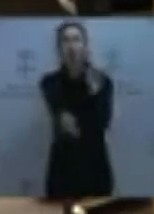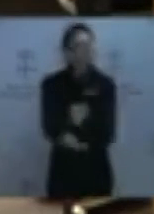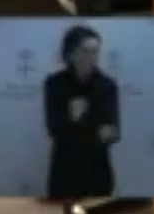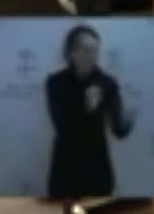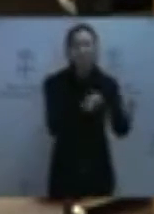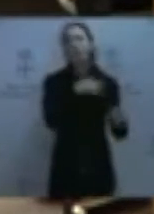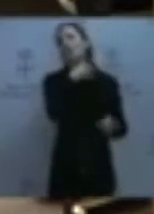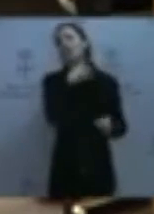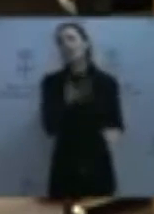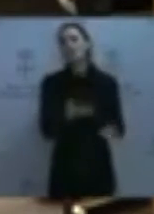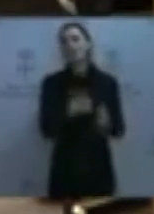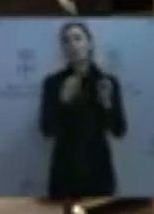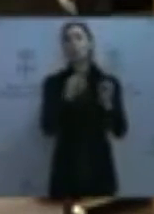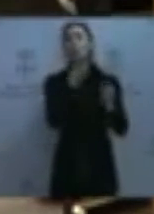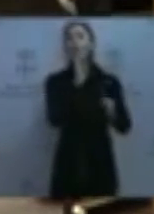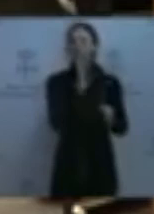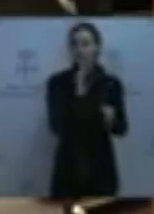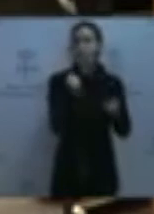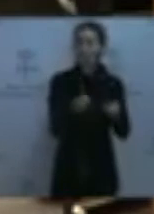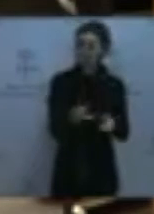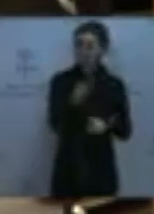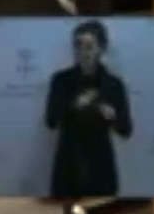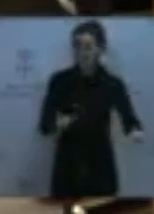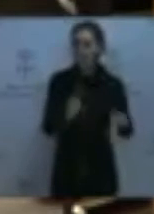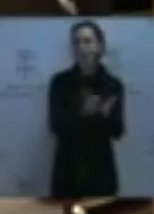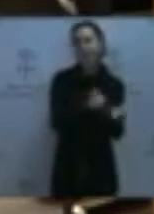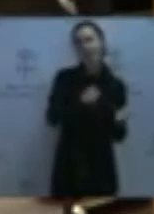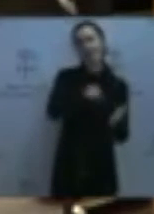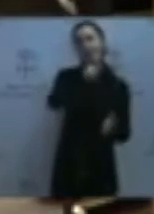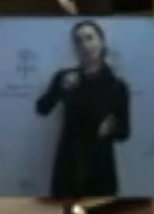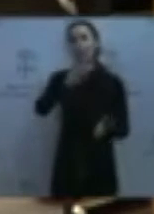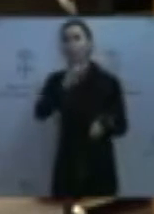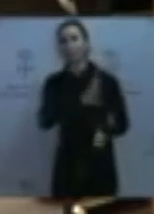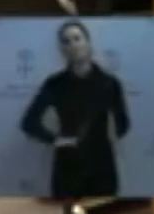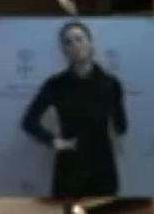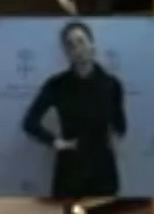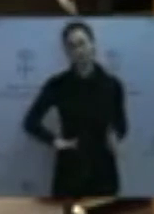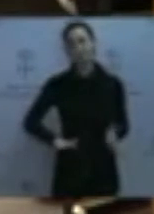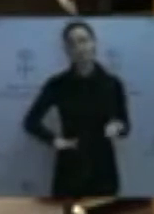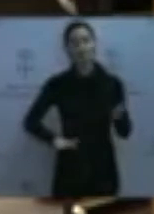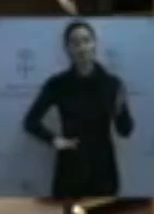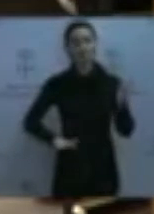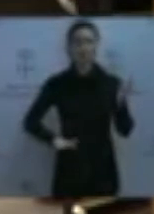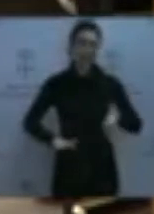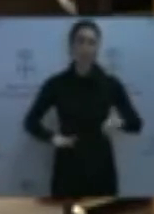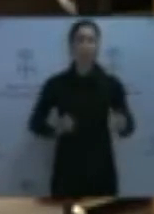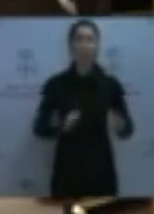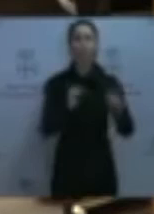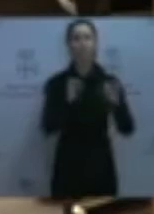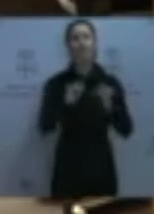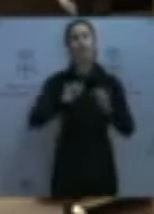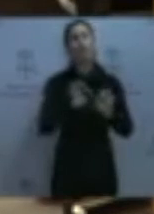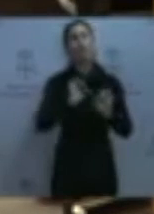300 puestos de trabajo que gestiona la Acera, 110 son eventuales, y por si fuese poco, para ello tiene una